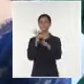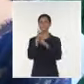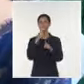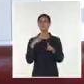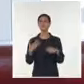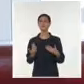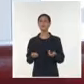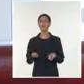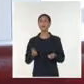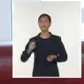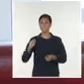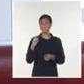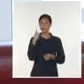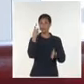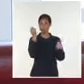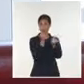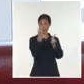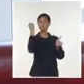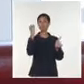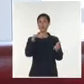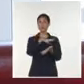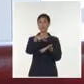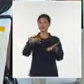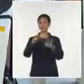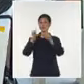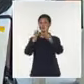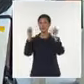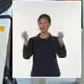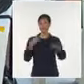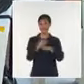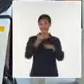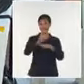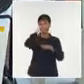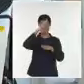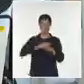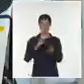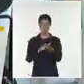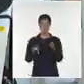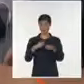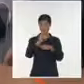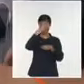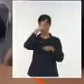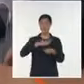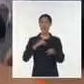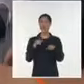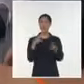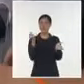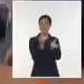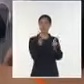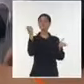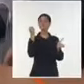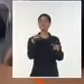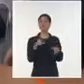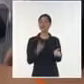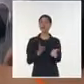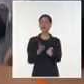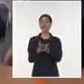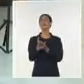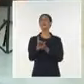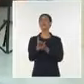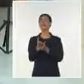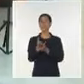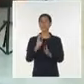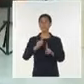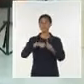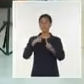71ª graduación de la Universidad de Oriente de Santiago de Cuba, dedicada al aniversario 209 del natalicio de Carlos Manuel de